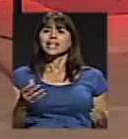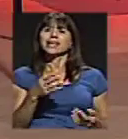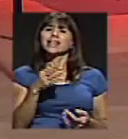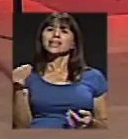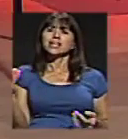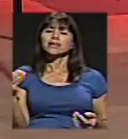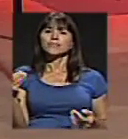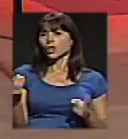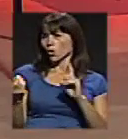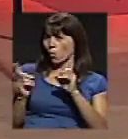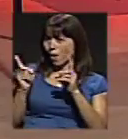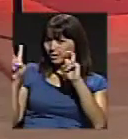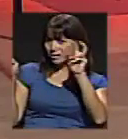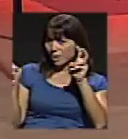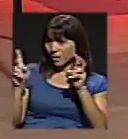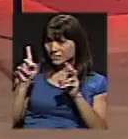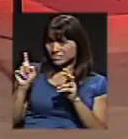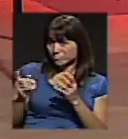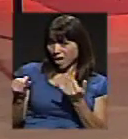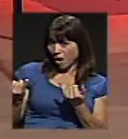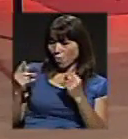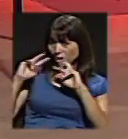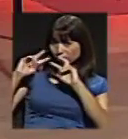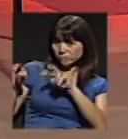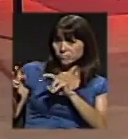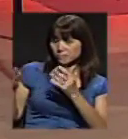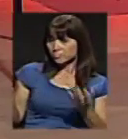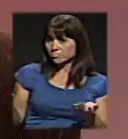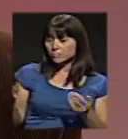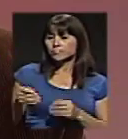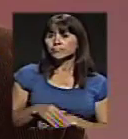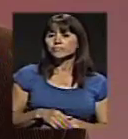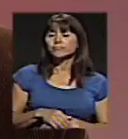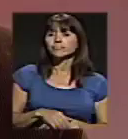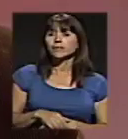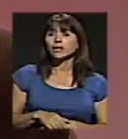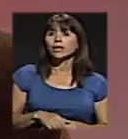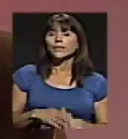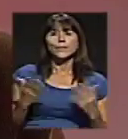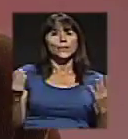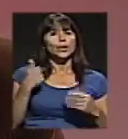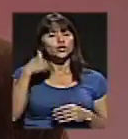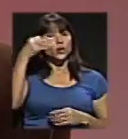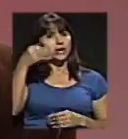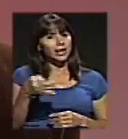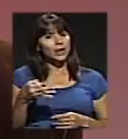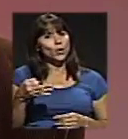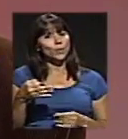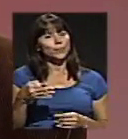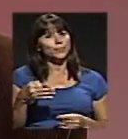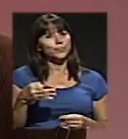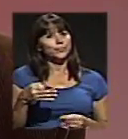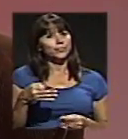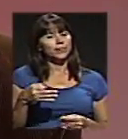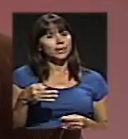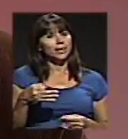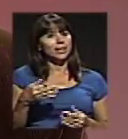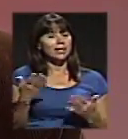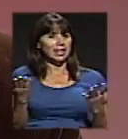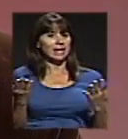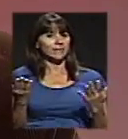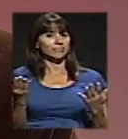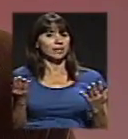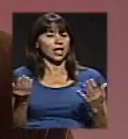Además, ¿cuáles temas se habrían dejado de lado hasta ahora, considera usted? Bueno, yo creo que los